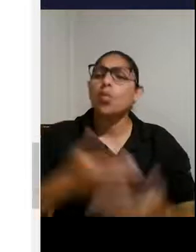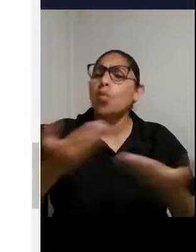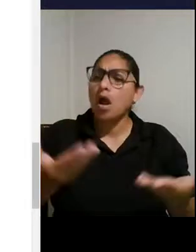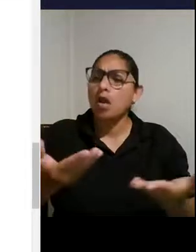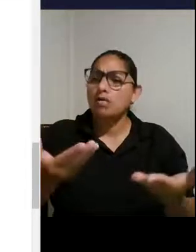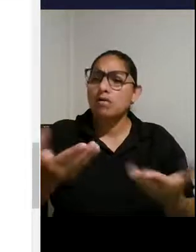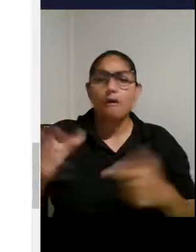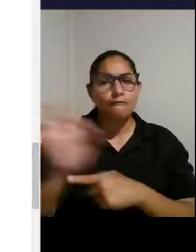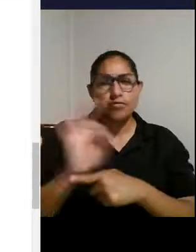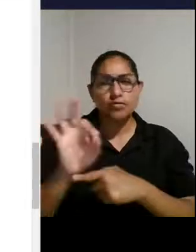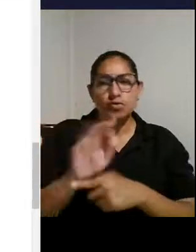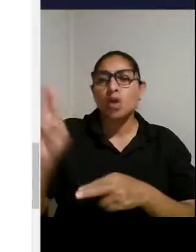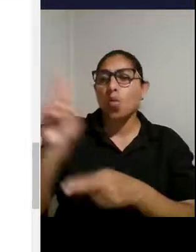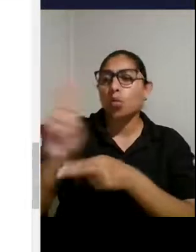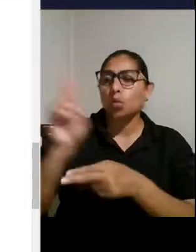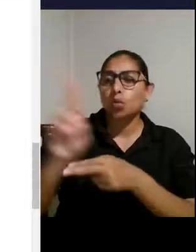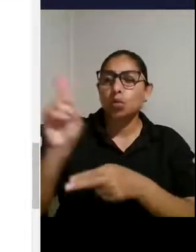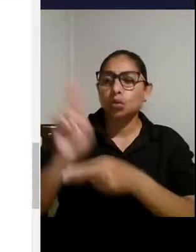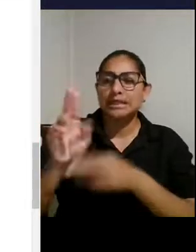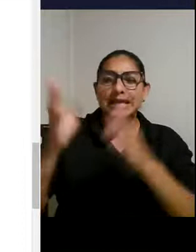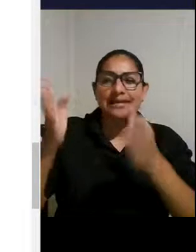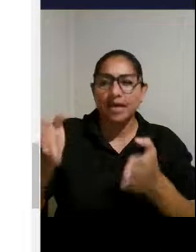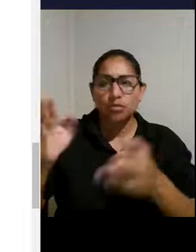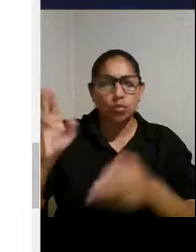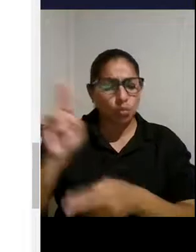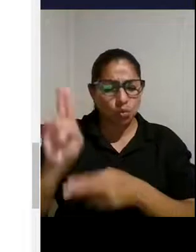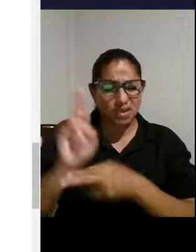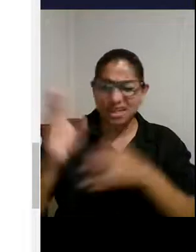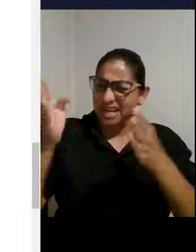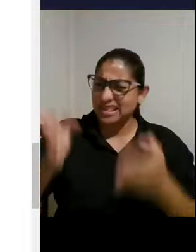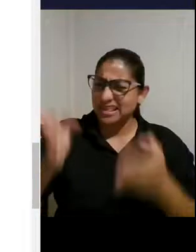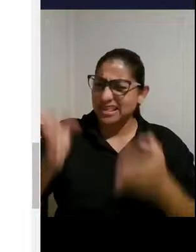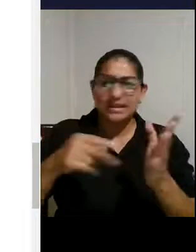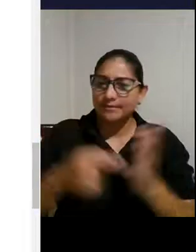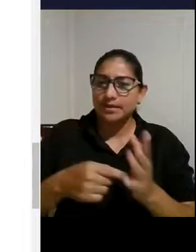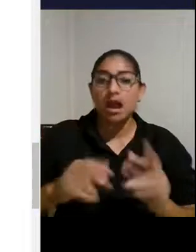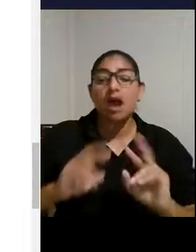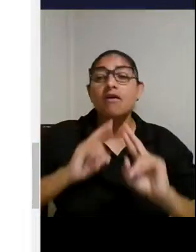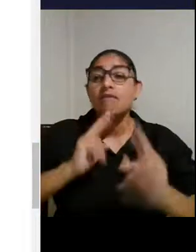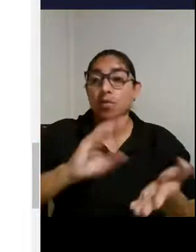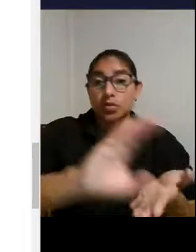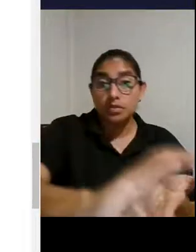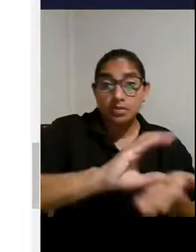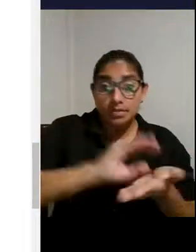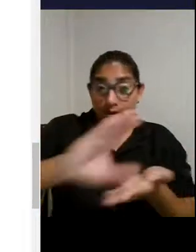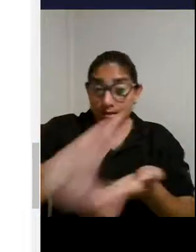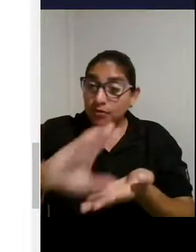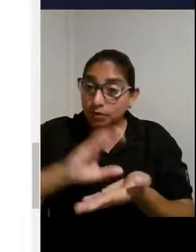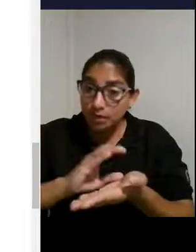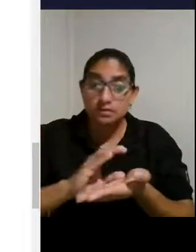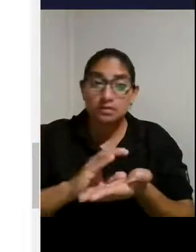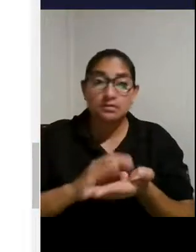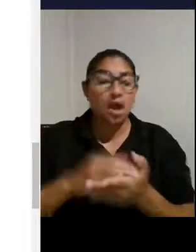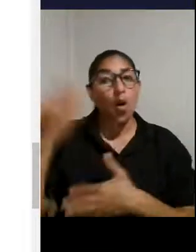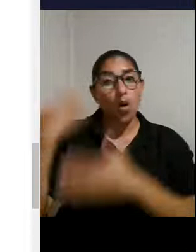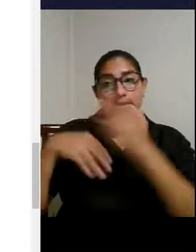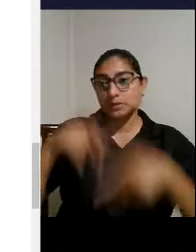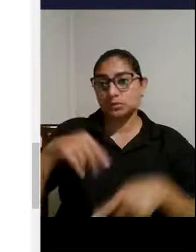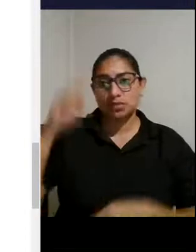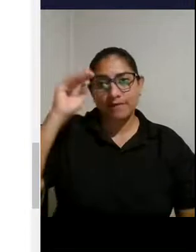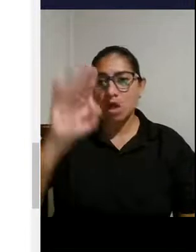repaso. Recuerden que las utilidades se obtienen, y para los que no han llevado